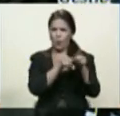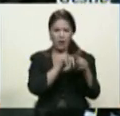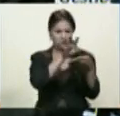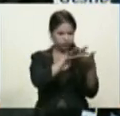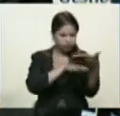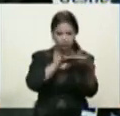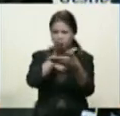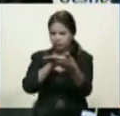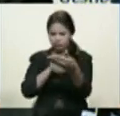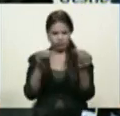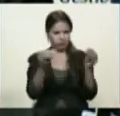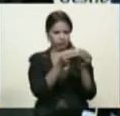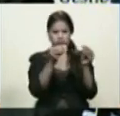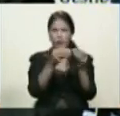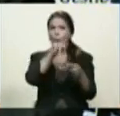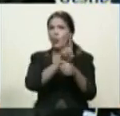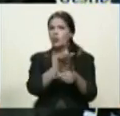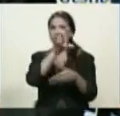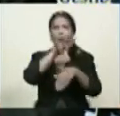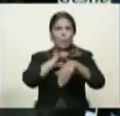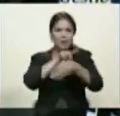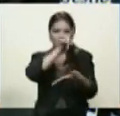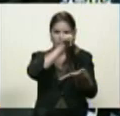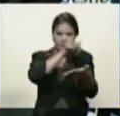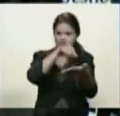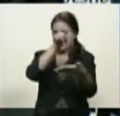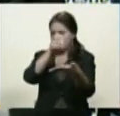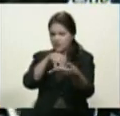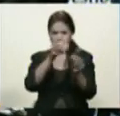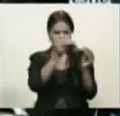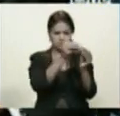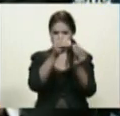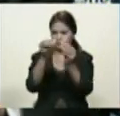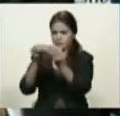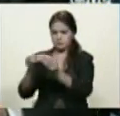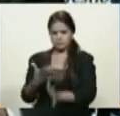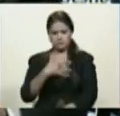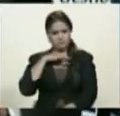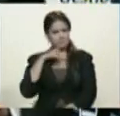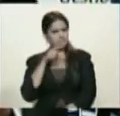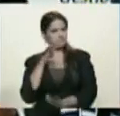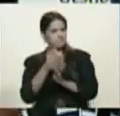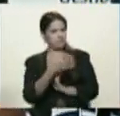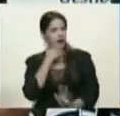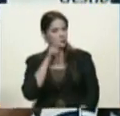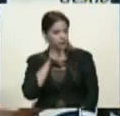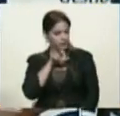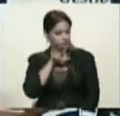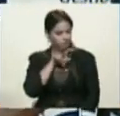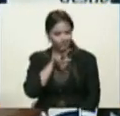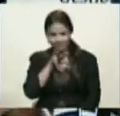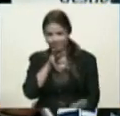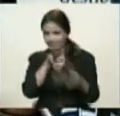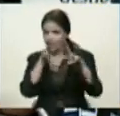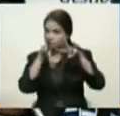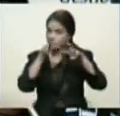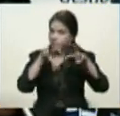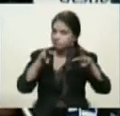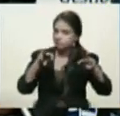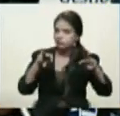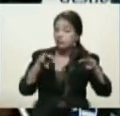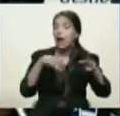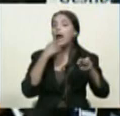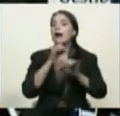lo firma un solo médico se supone entonces que aquí hay algo irregular que con la complicidad